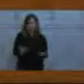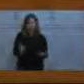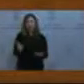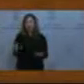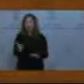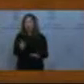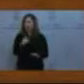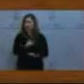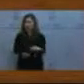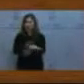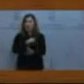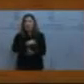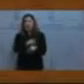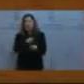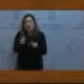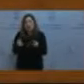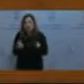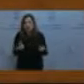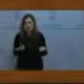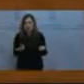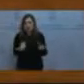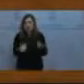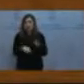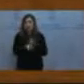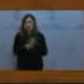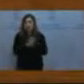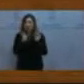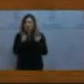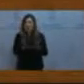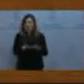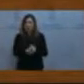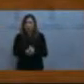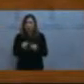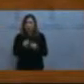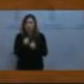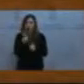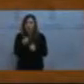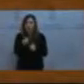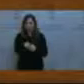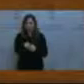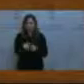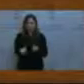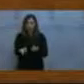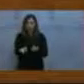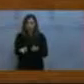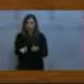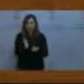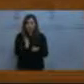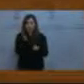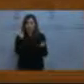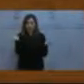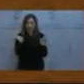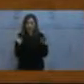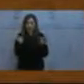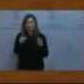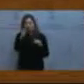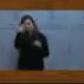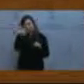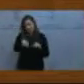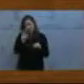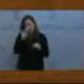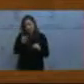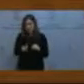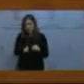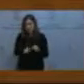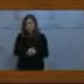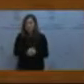de igual manera, de una manera que otra, y que esto no va a tener ninguna repercusión. Y ustedes saben que eso no es cierto. Y, por cierto, esa actitud de no dar